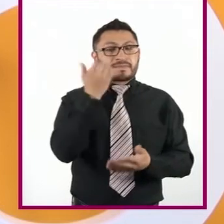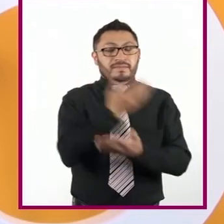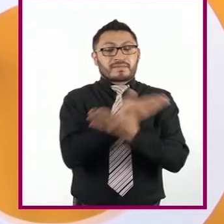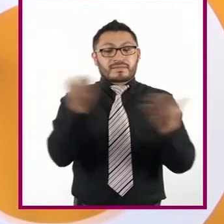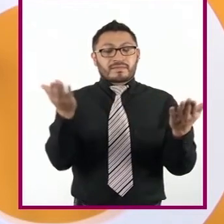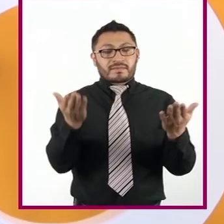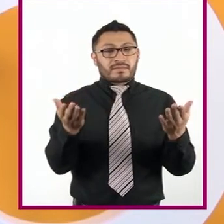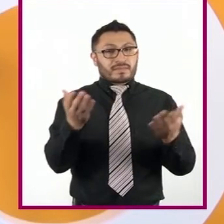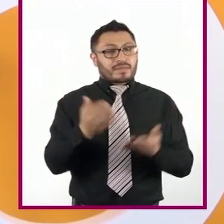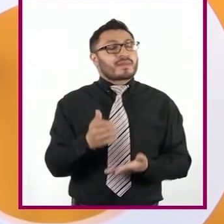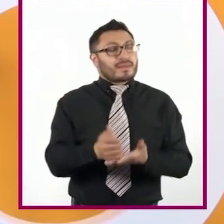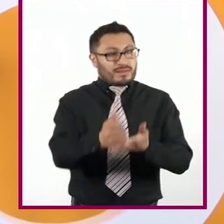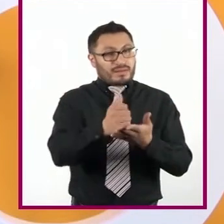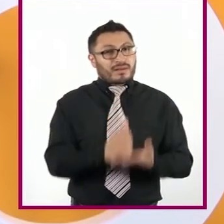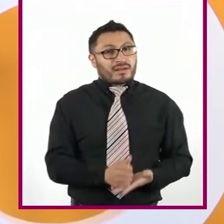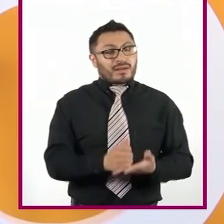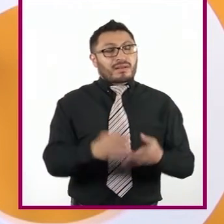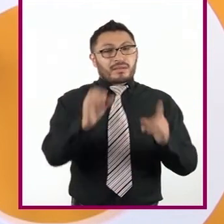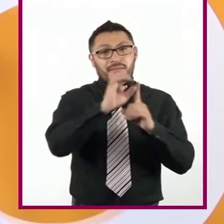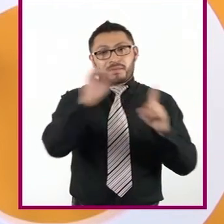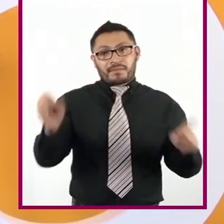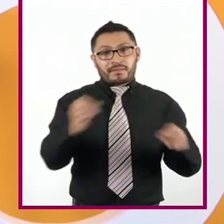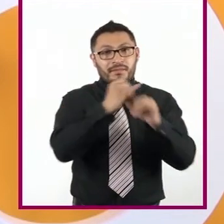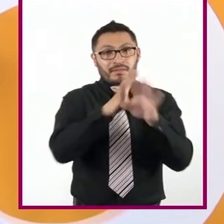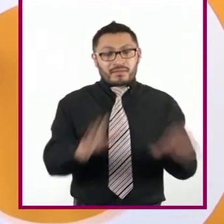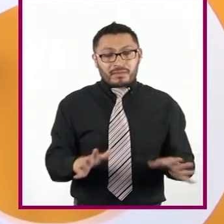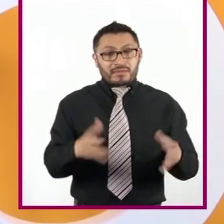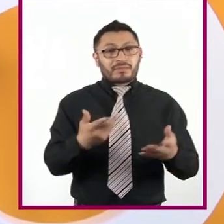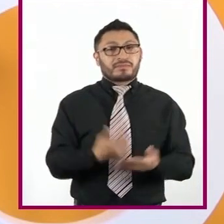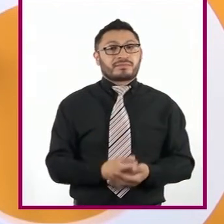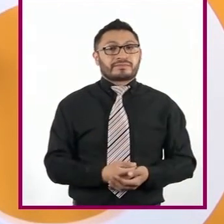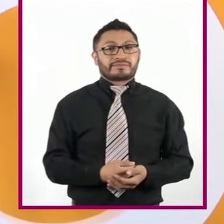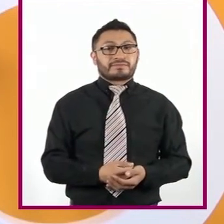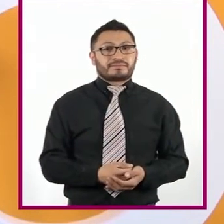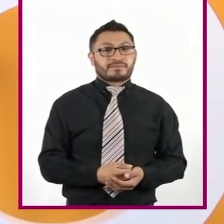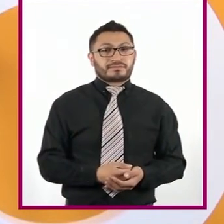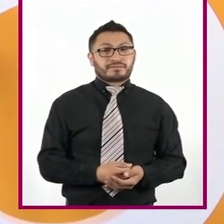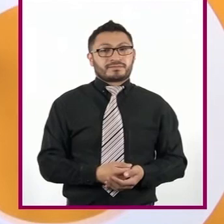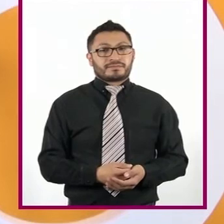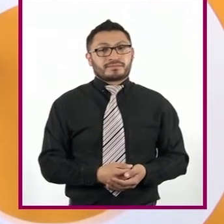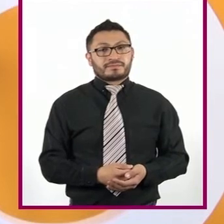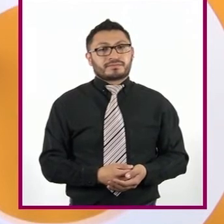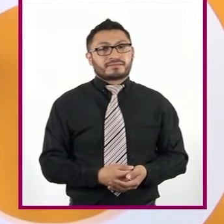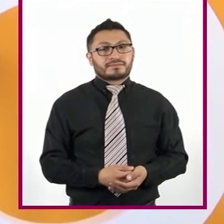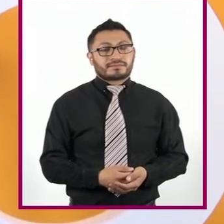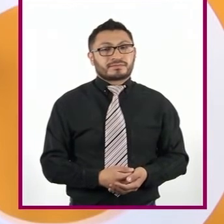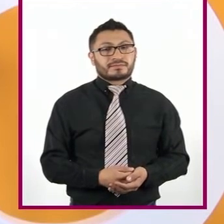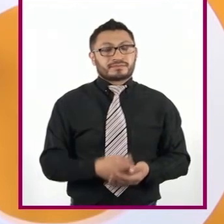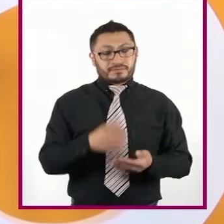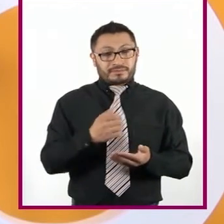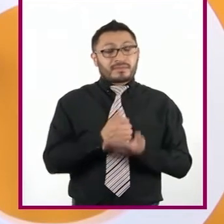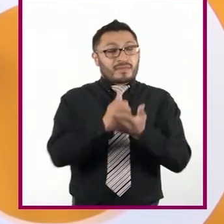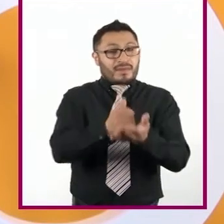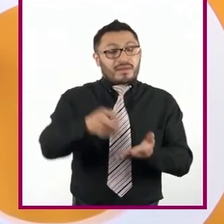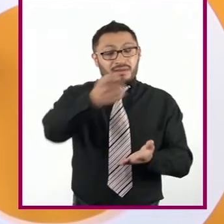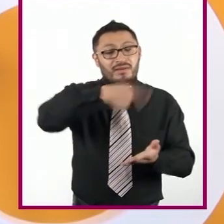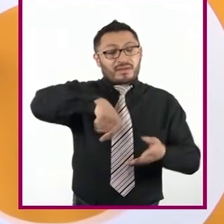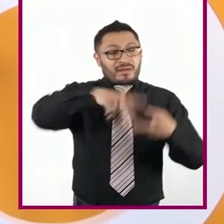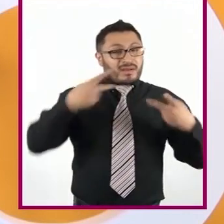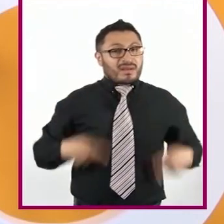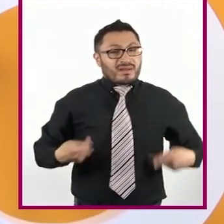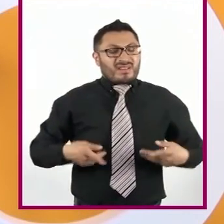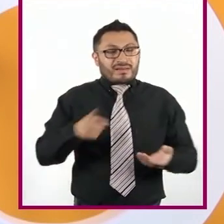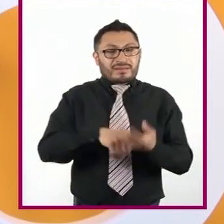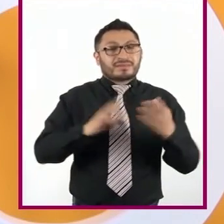alumnos, acompáñenos a organizar la forma en que los datos fueron planteados para ayudar a las personas de